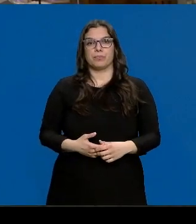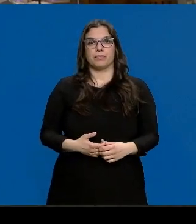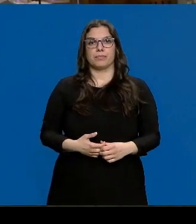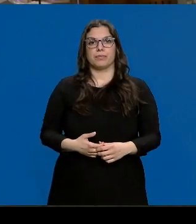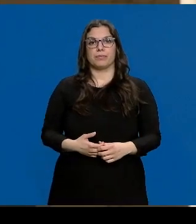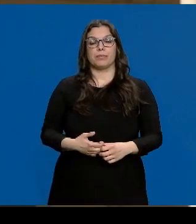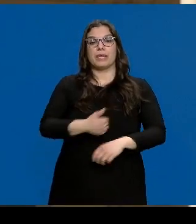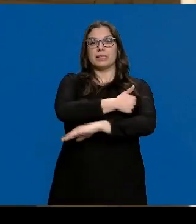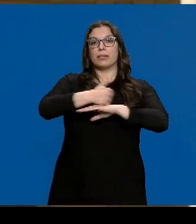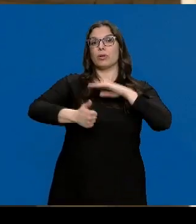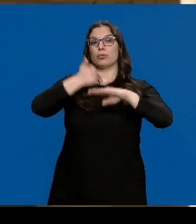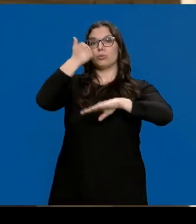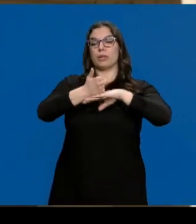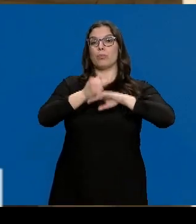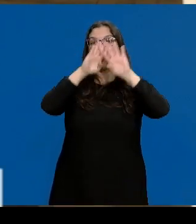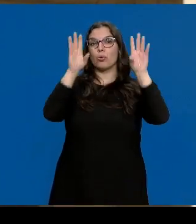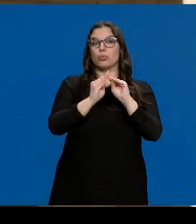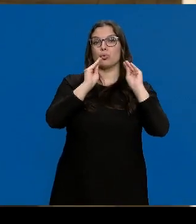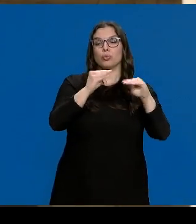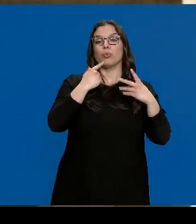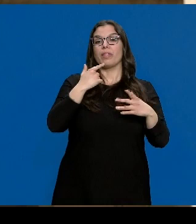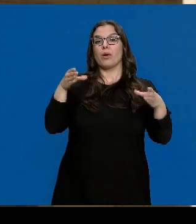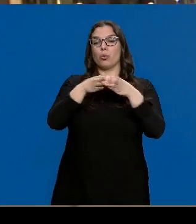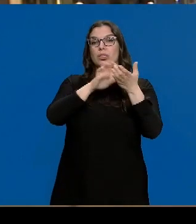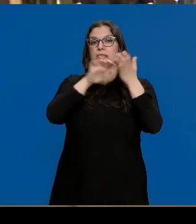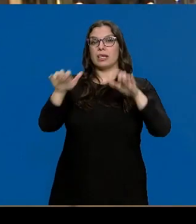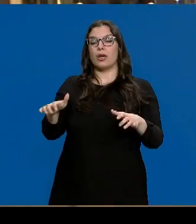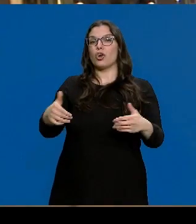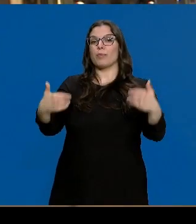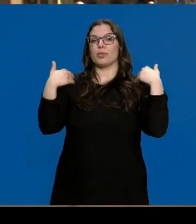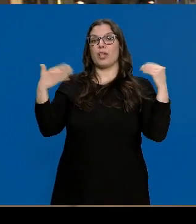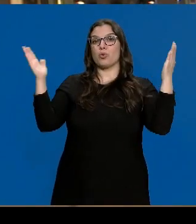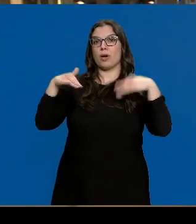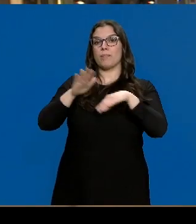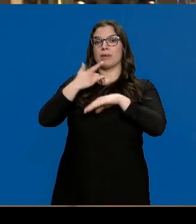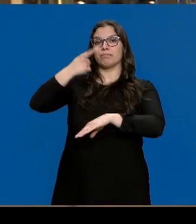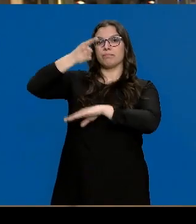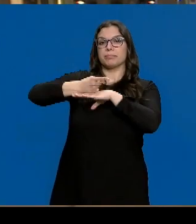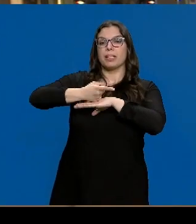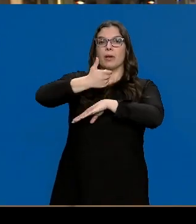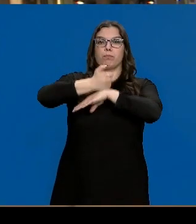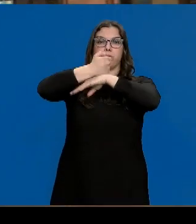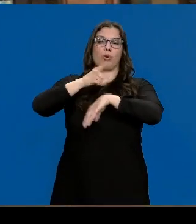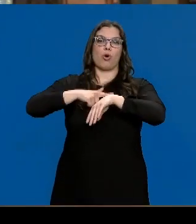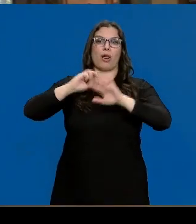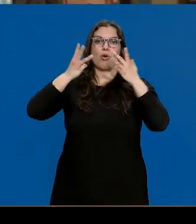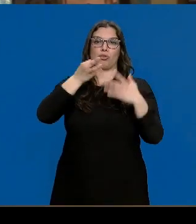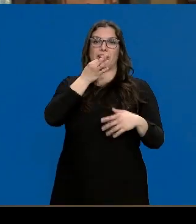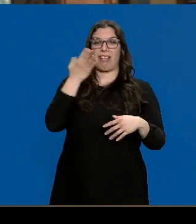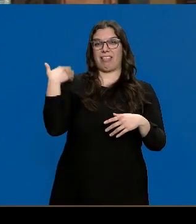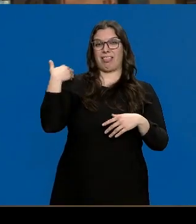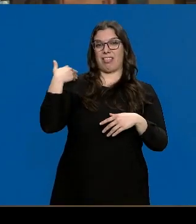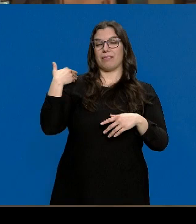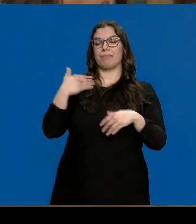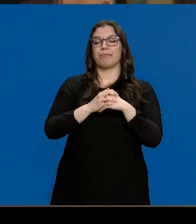Y el Tribunal Supremo ha concluido que la Junta de Castilla y León no era competente para fijar el toque de queda a las 8 de la tarde. El